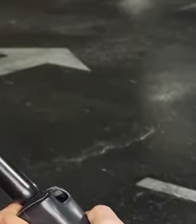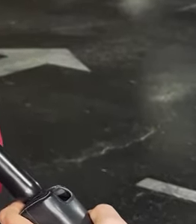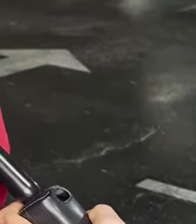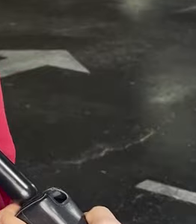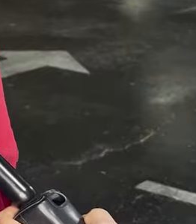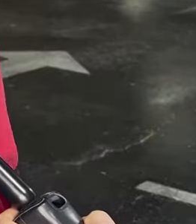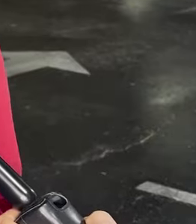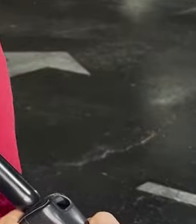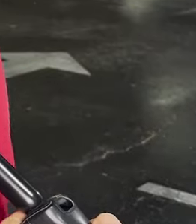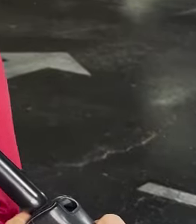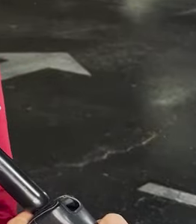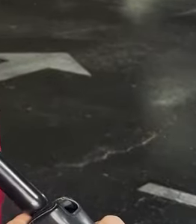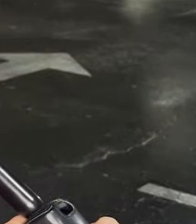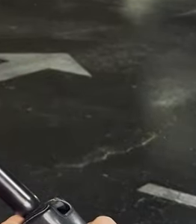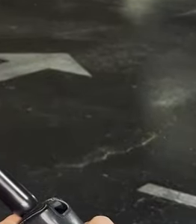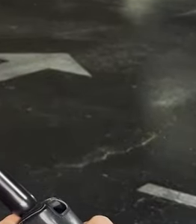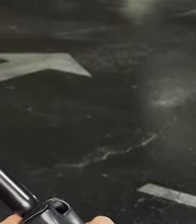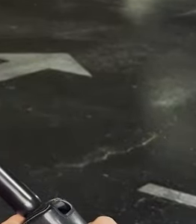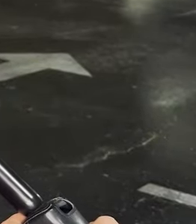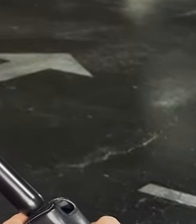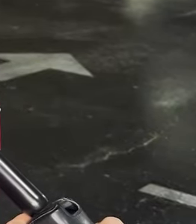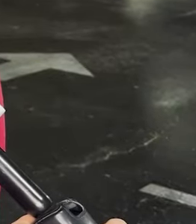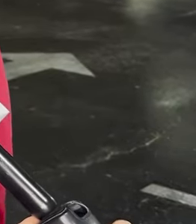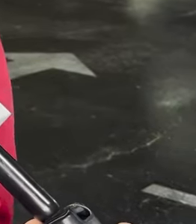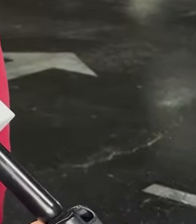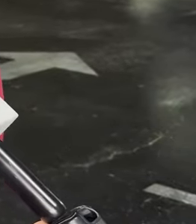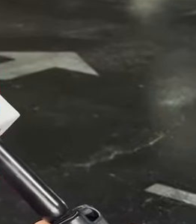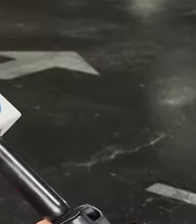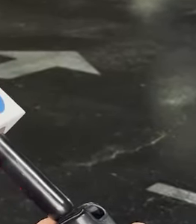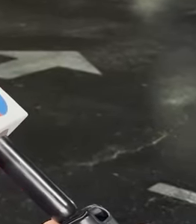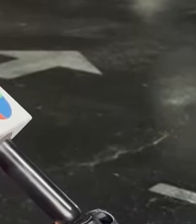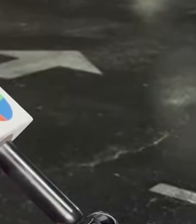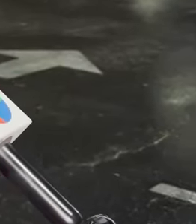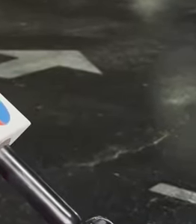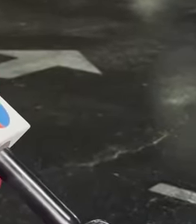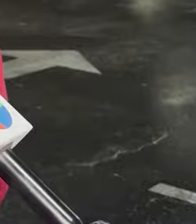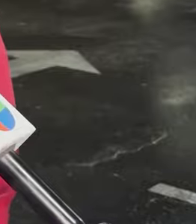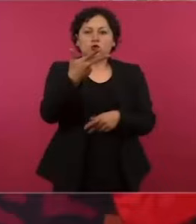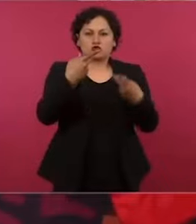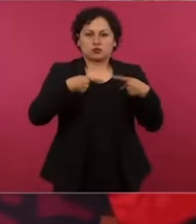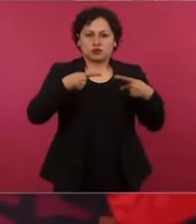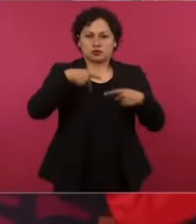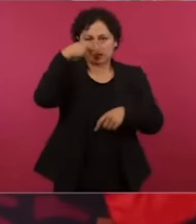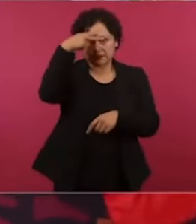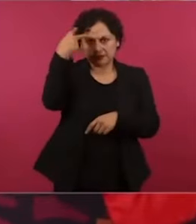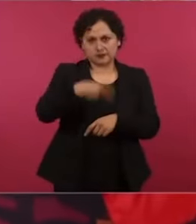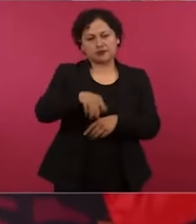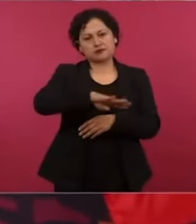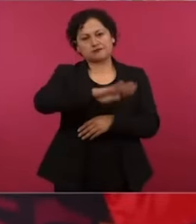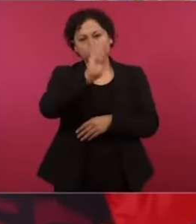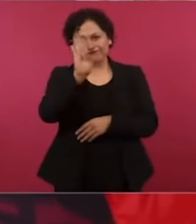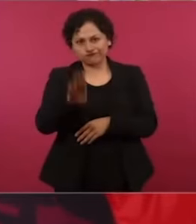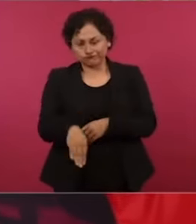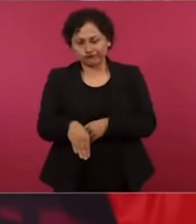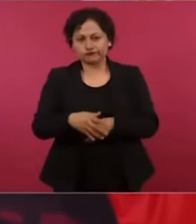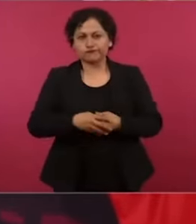no y se comunicaban y pues fue un momento muy muy doloroso de llanto y es el que yo le decía que dejó a dos niñas el presidente de México